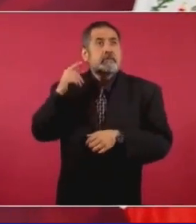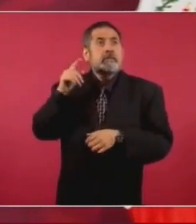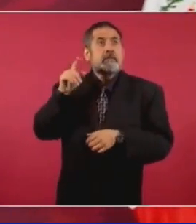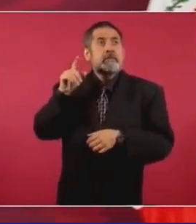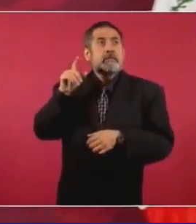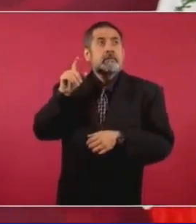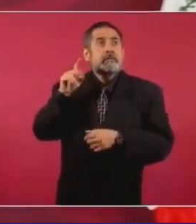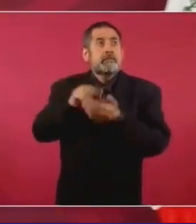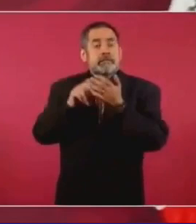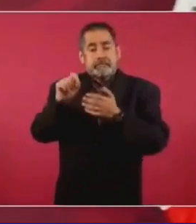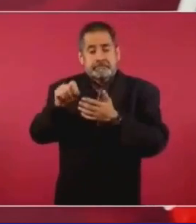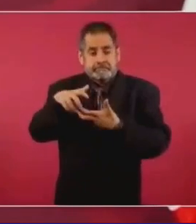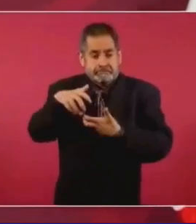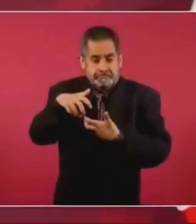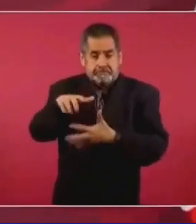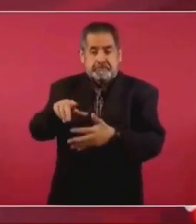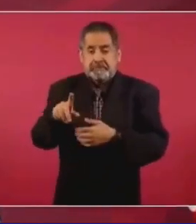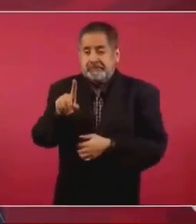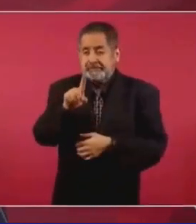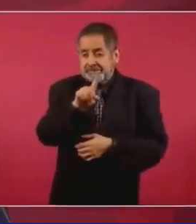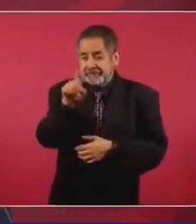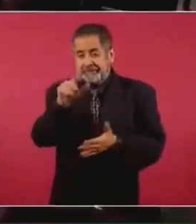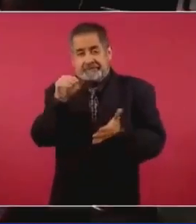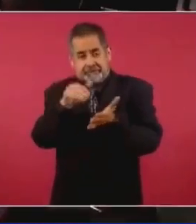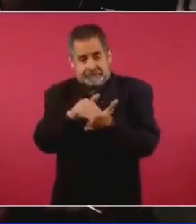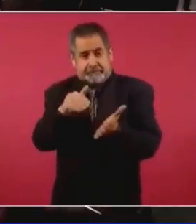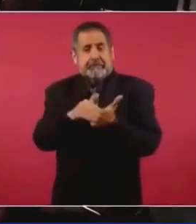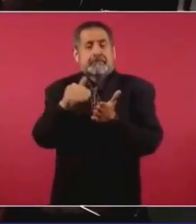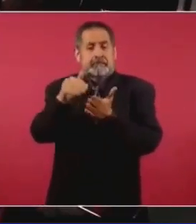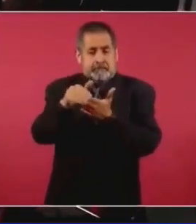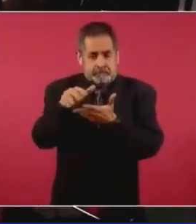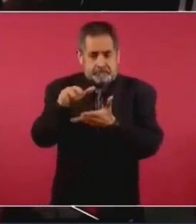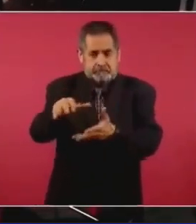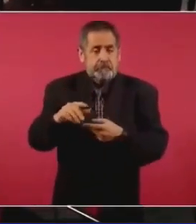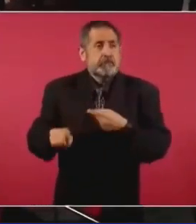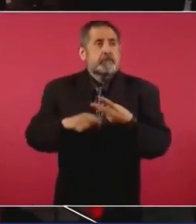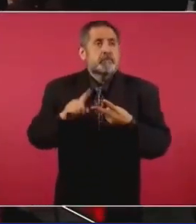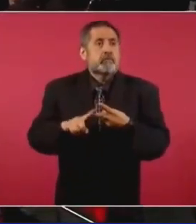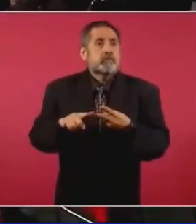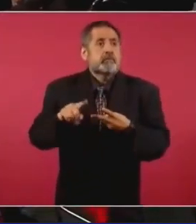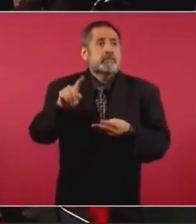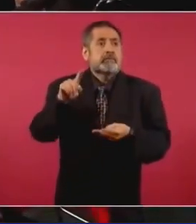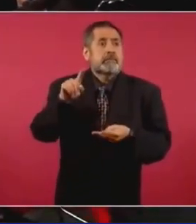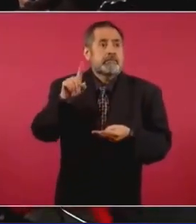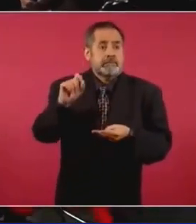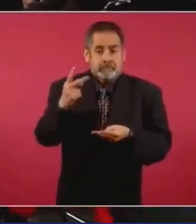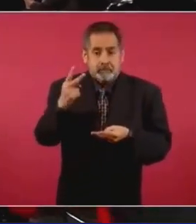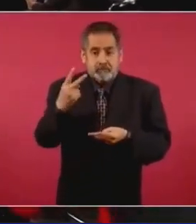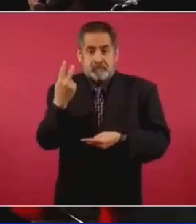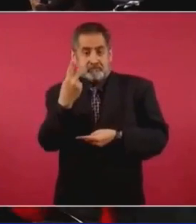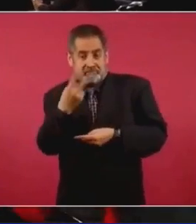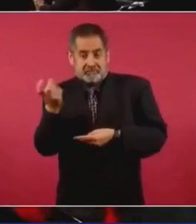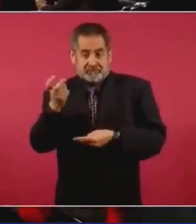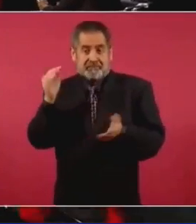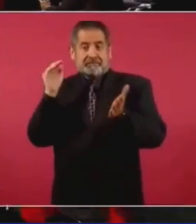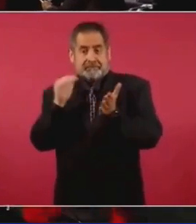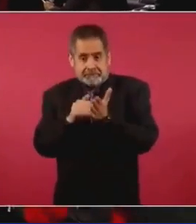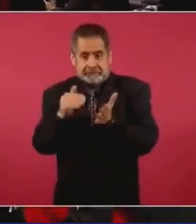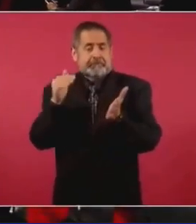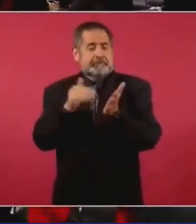millones de reparto de utilidades. En el 21, 200,000